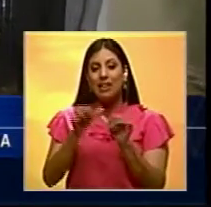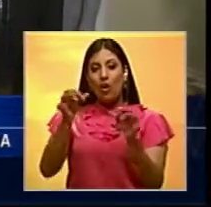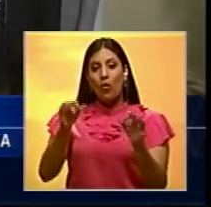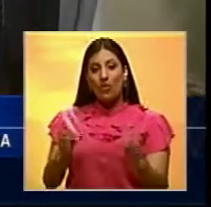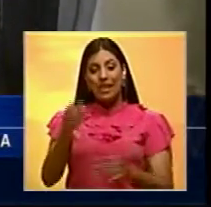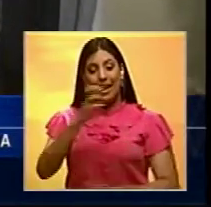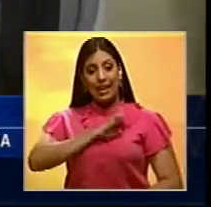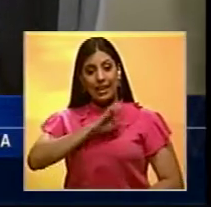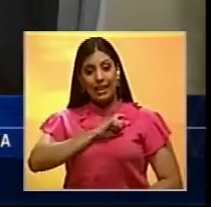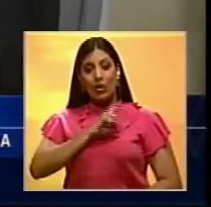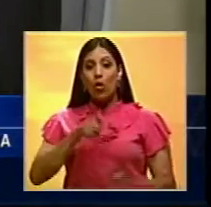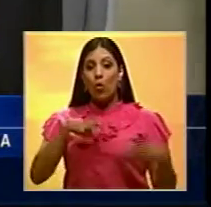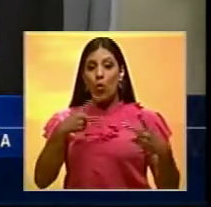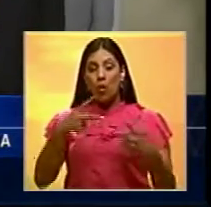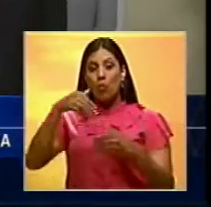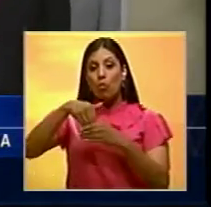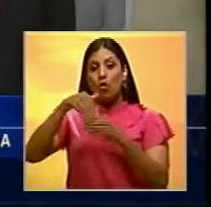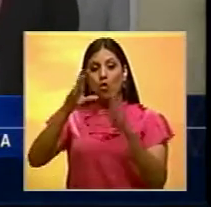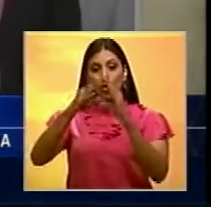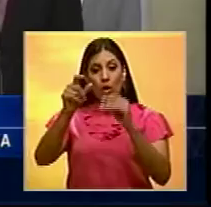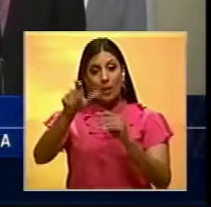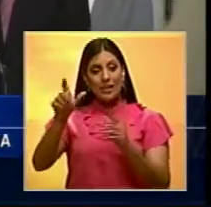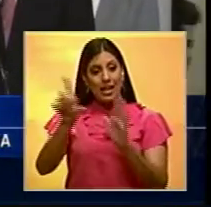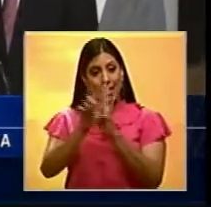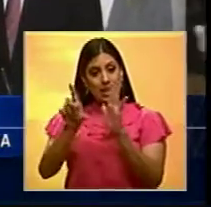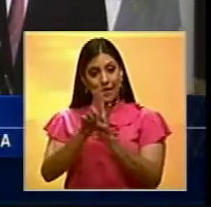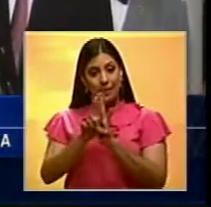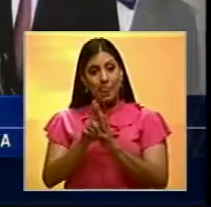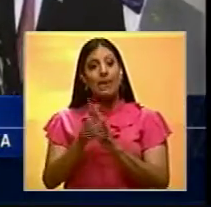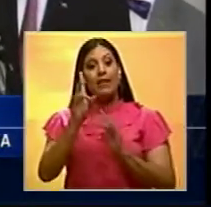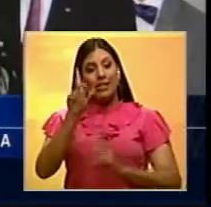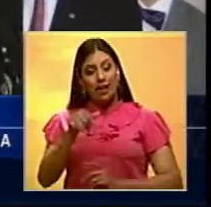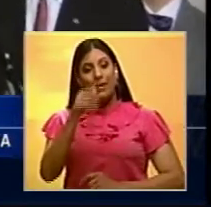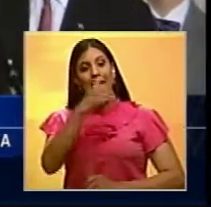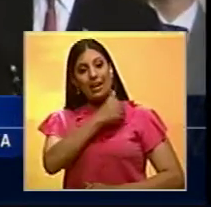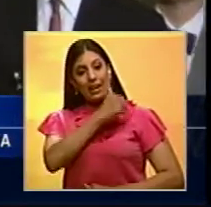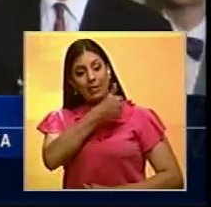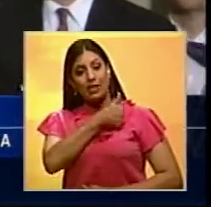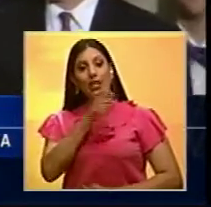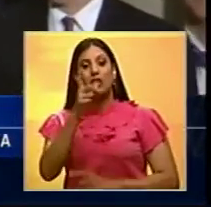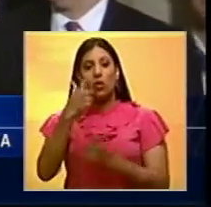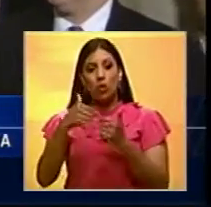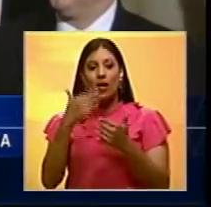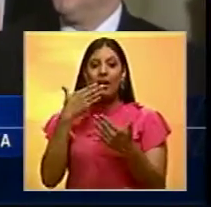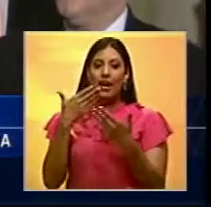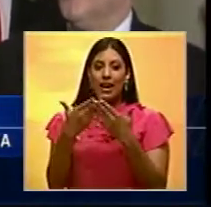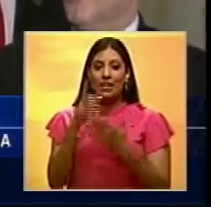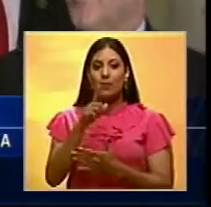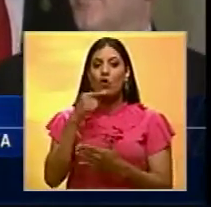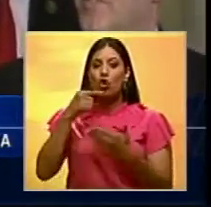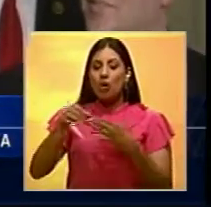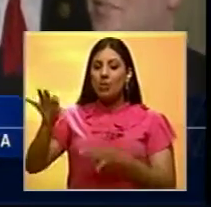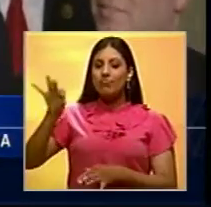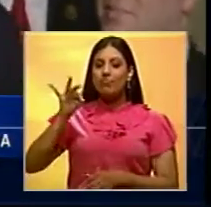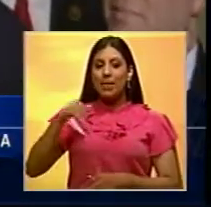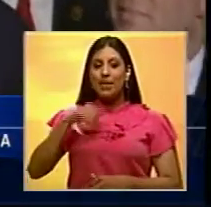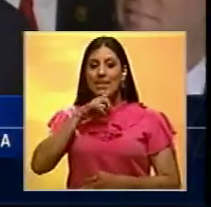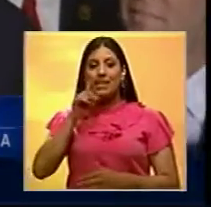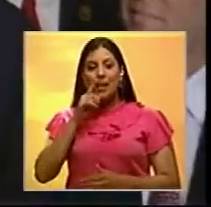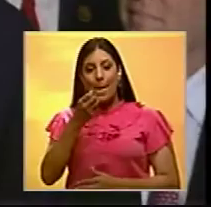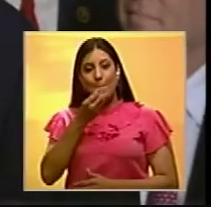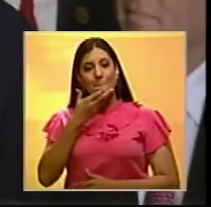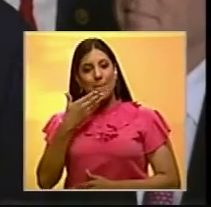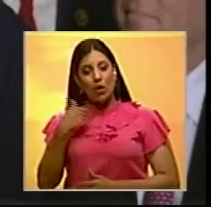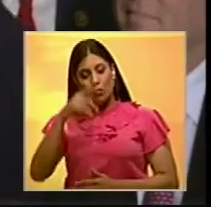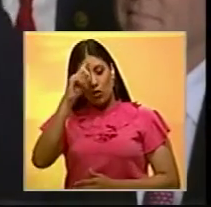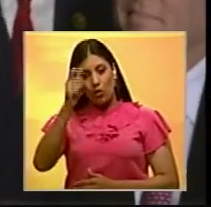enero cuando se someta a votación de todos los legisladores. El también representante de Wisconsin agradeció el nombramiento, al que calificó como